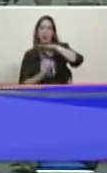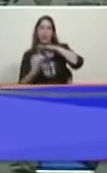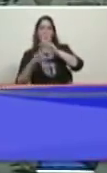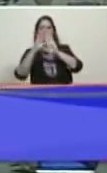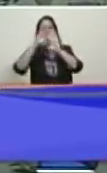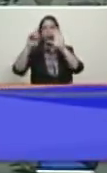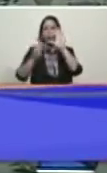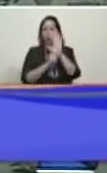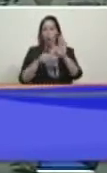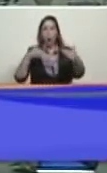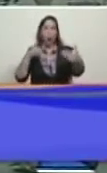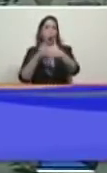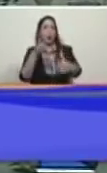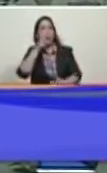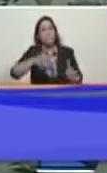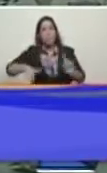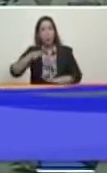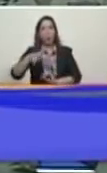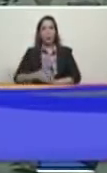el pueblo.